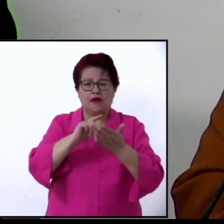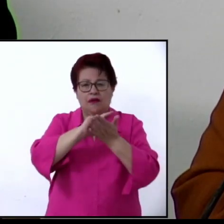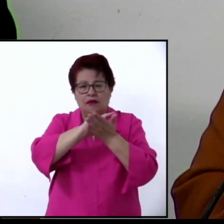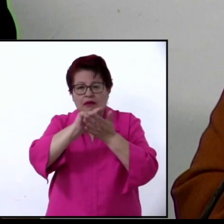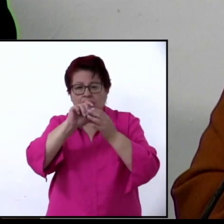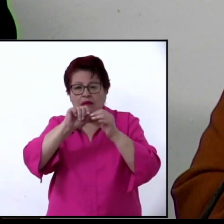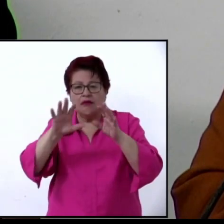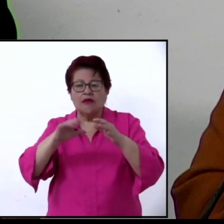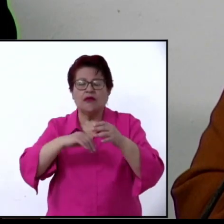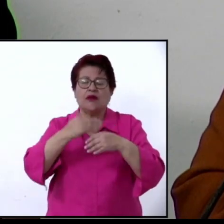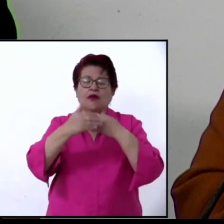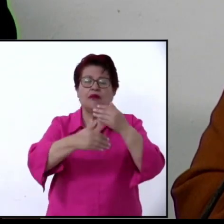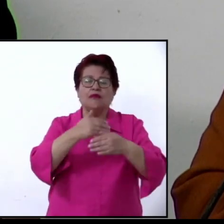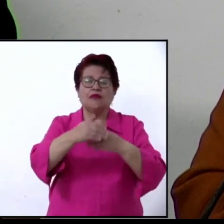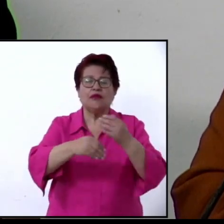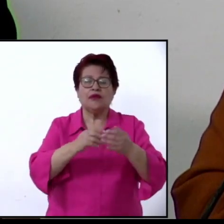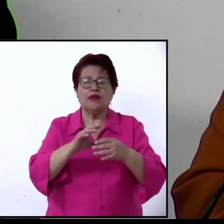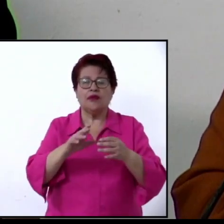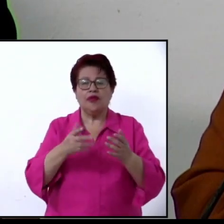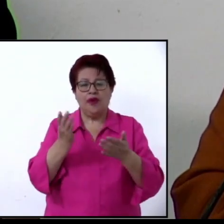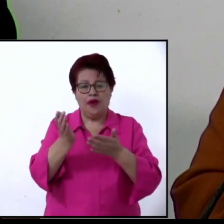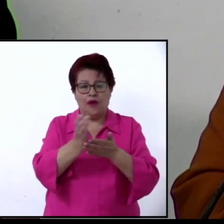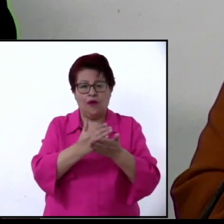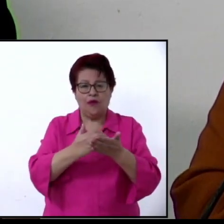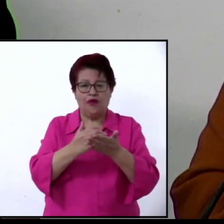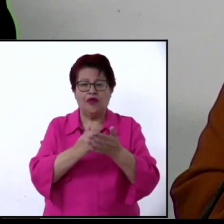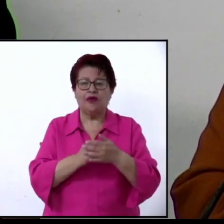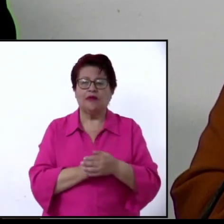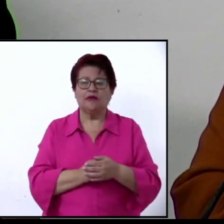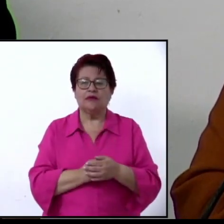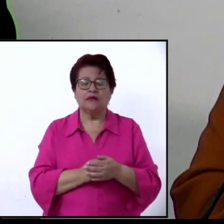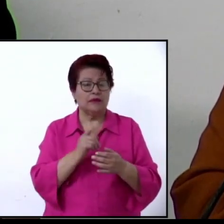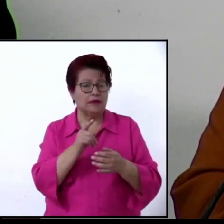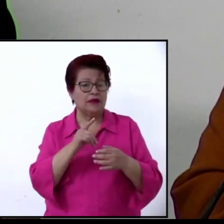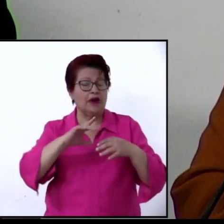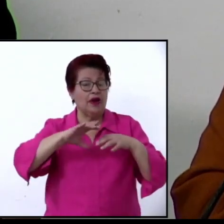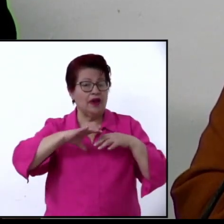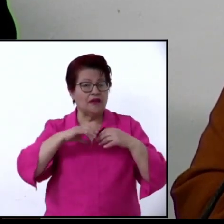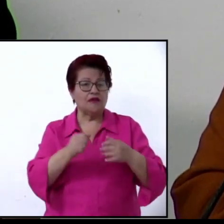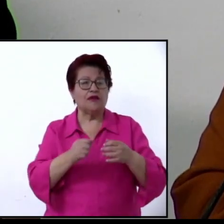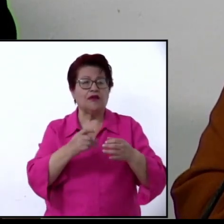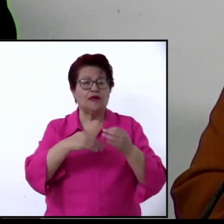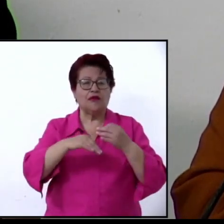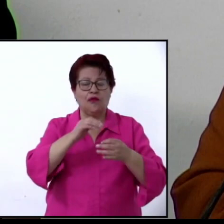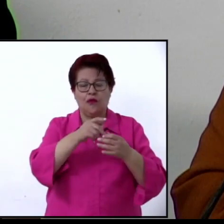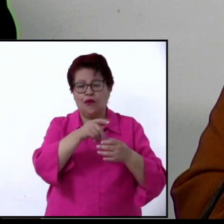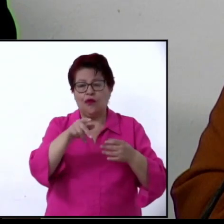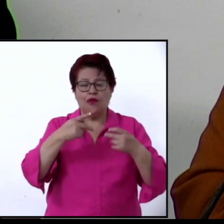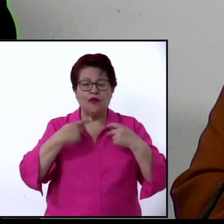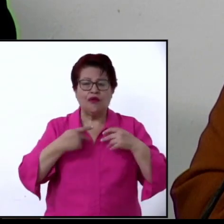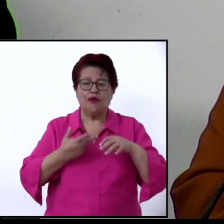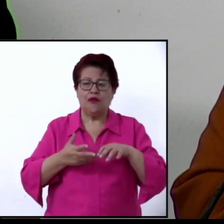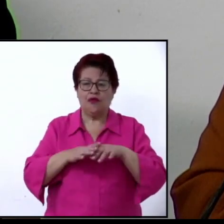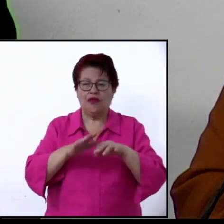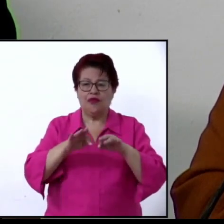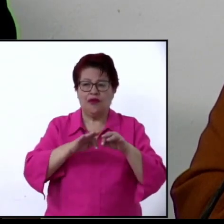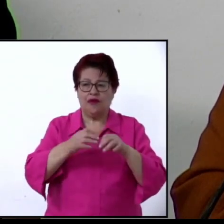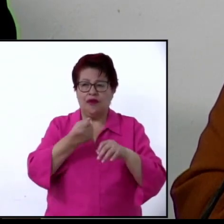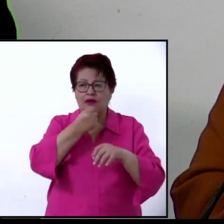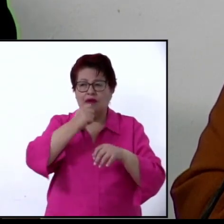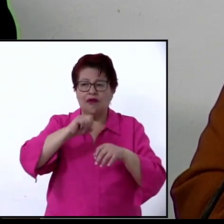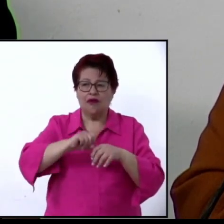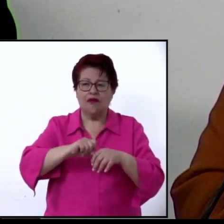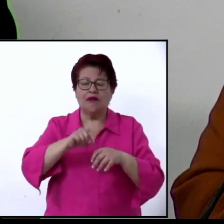transparencia en los procesos de contratación. El gran esfuerzo realizado por todas y todos los que laboran en la